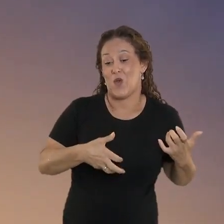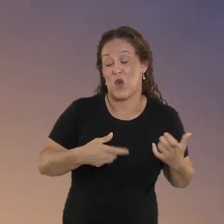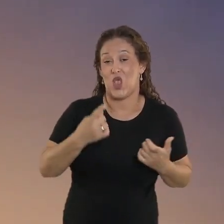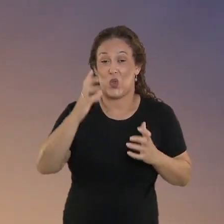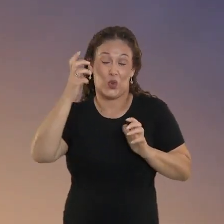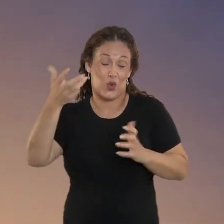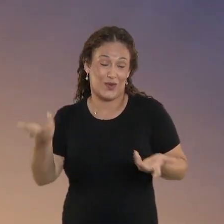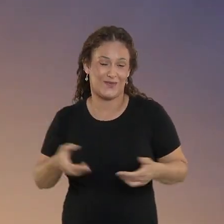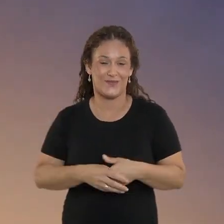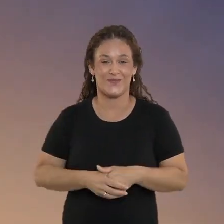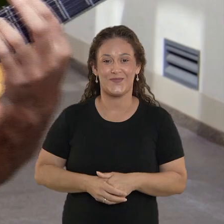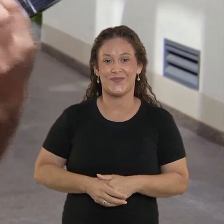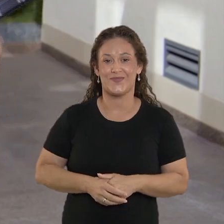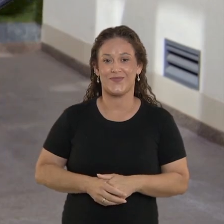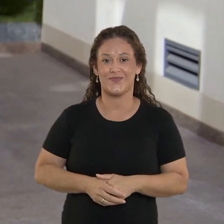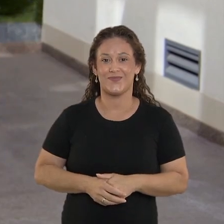yo.